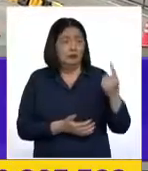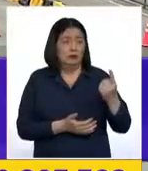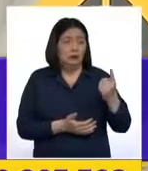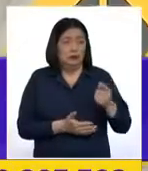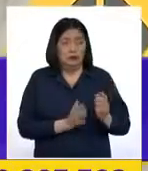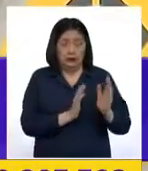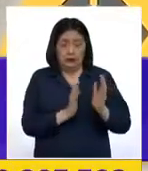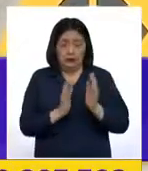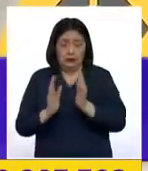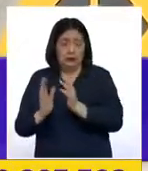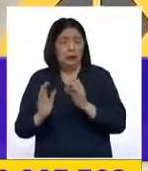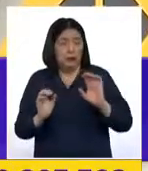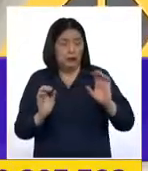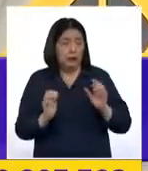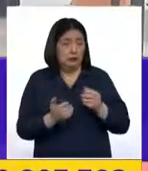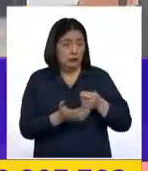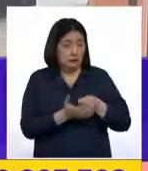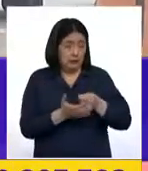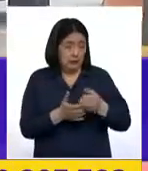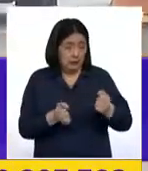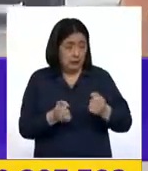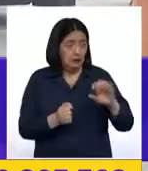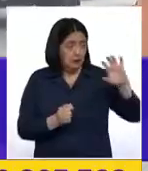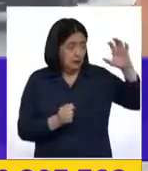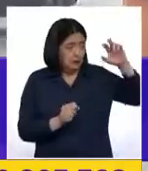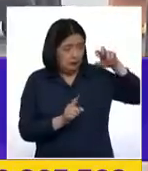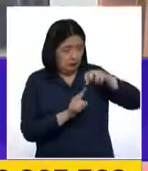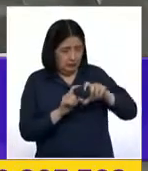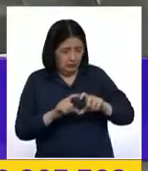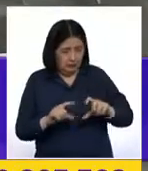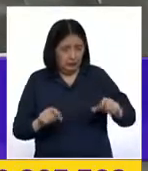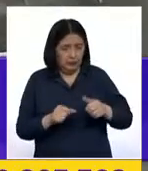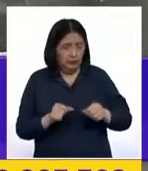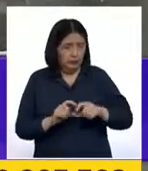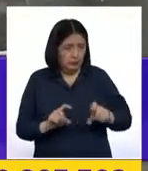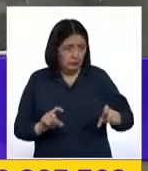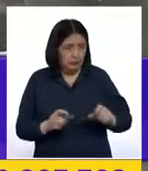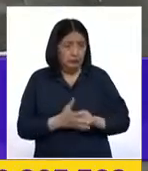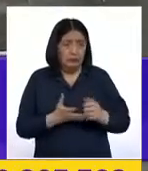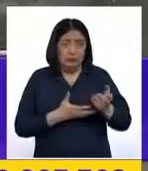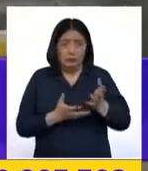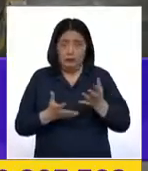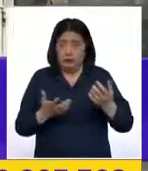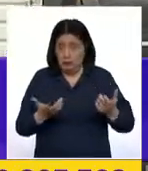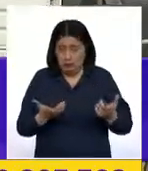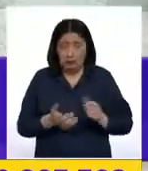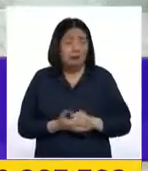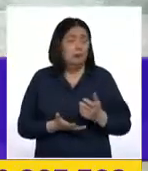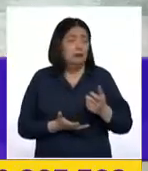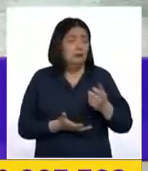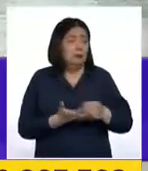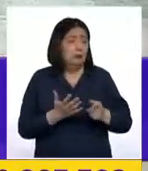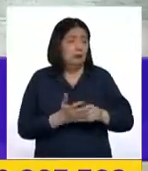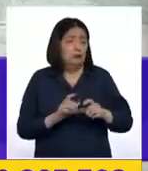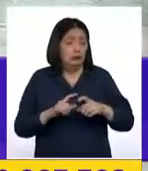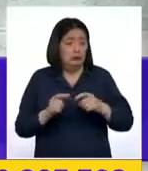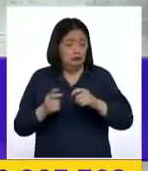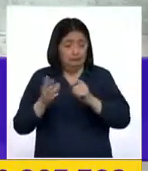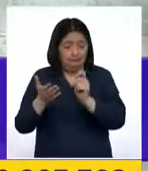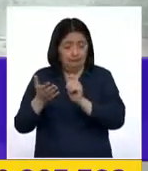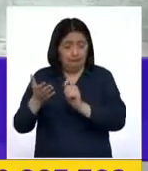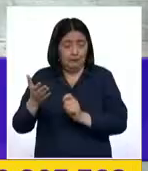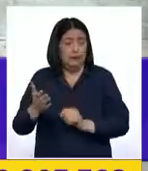de peaje hay cámaras de seguridad que captan la placa de estos vehículos y según el Servicio de Administración Tributaria, la papeleta es